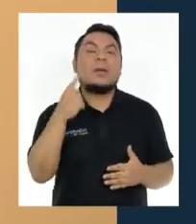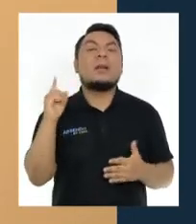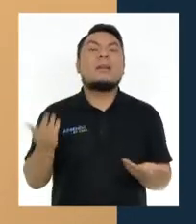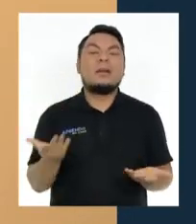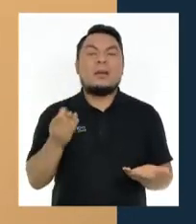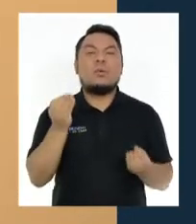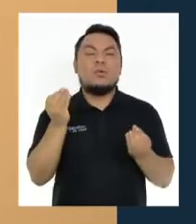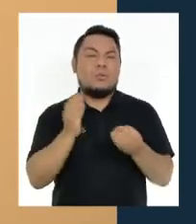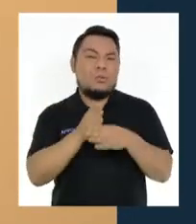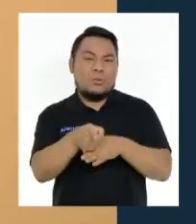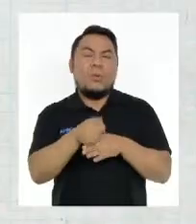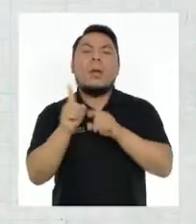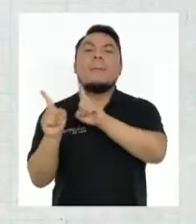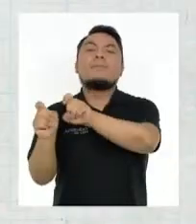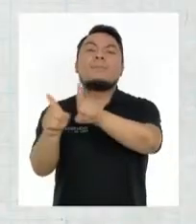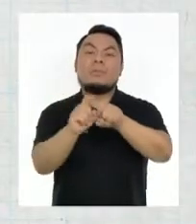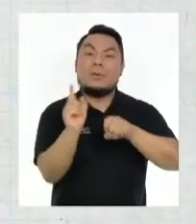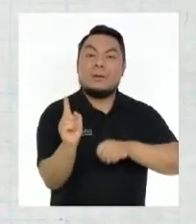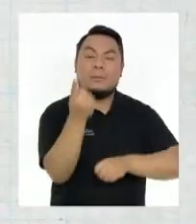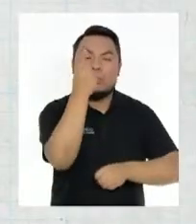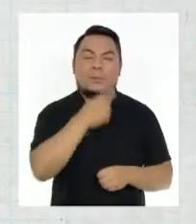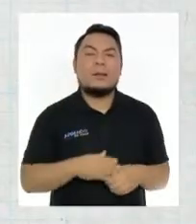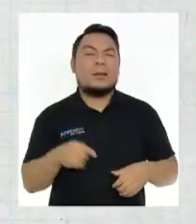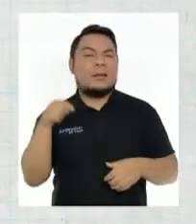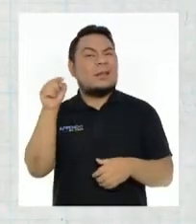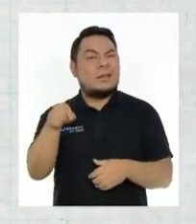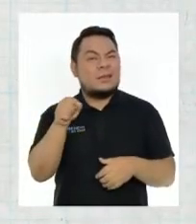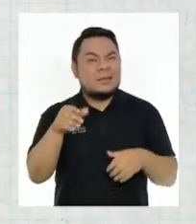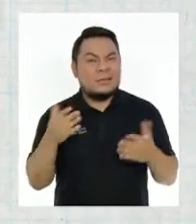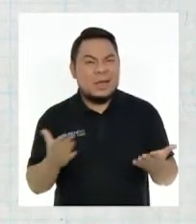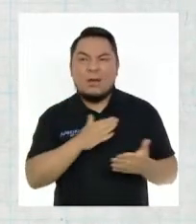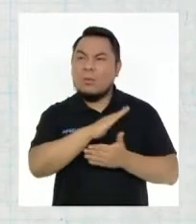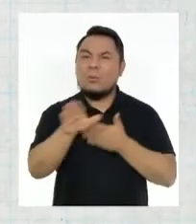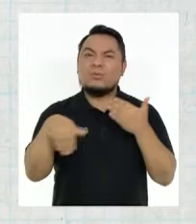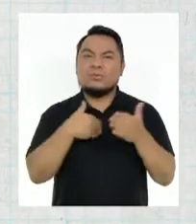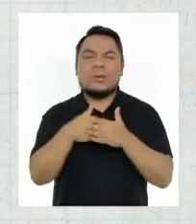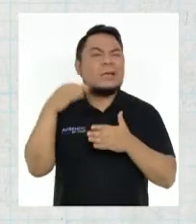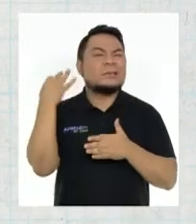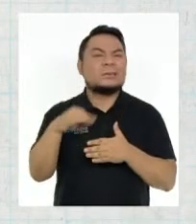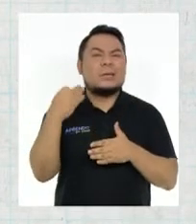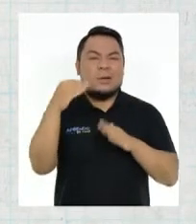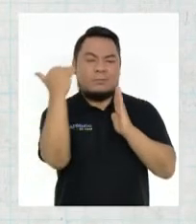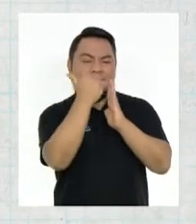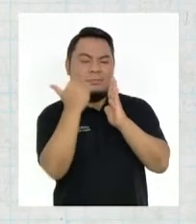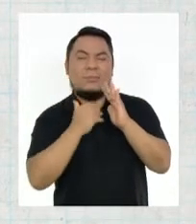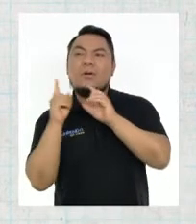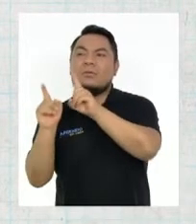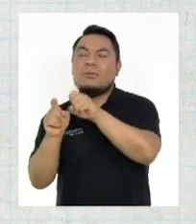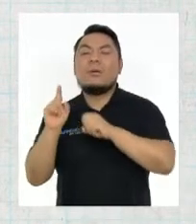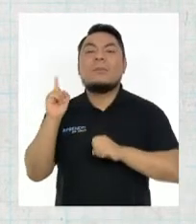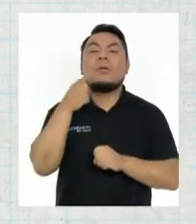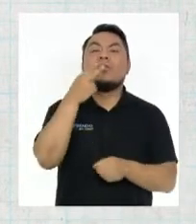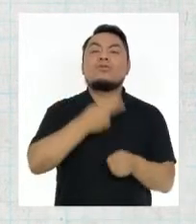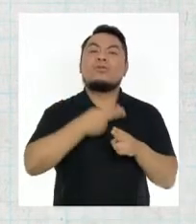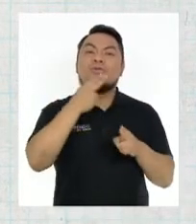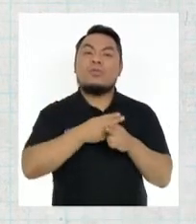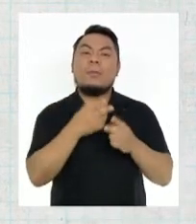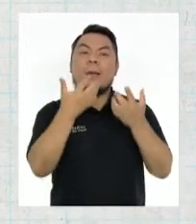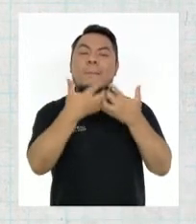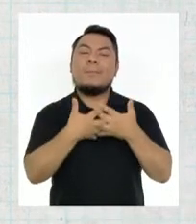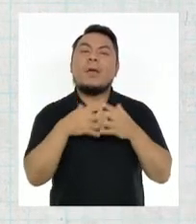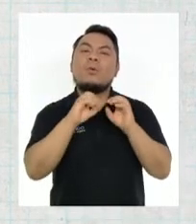por medio de un cuestionario. Por lo general, toda encuesta está constituida por el nombre de la institución que la